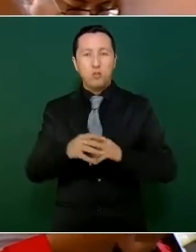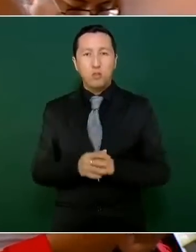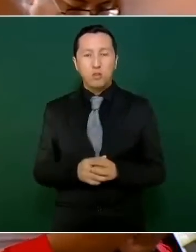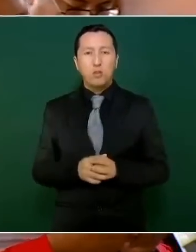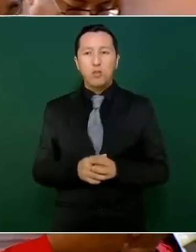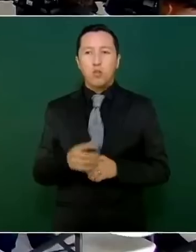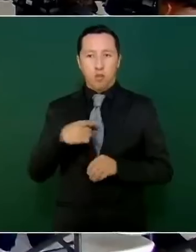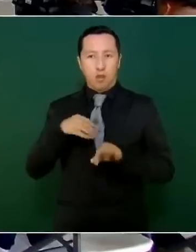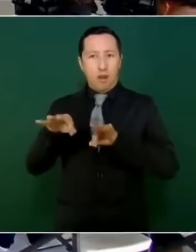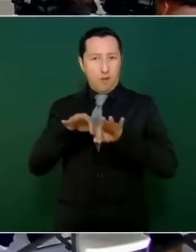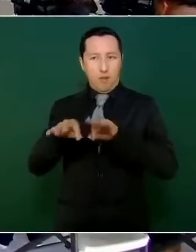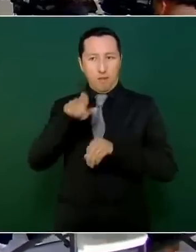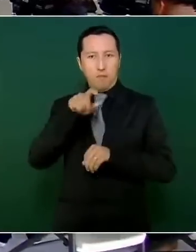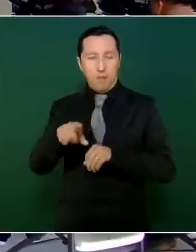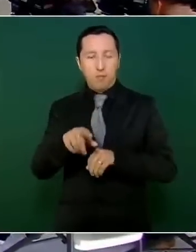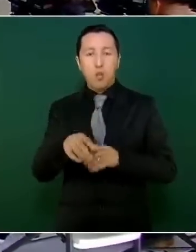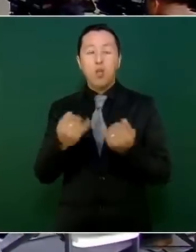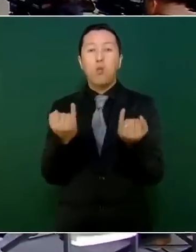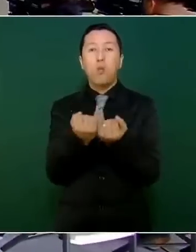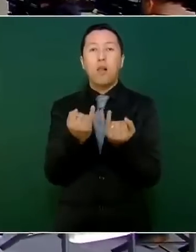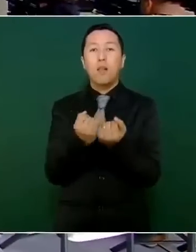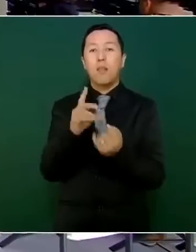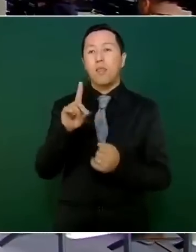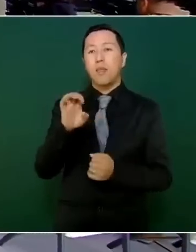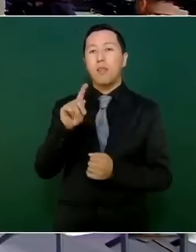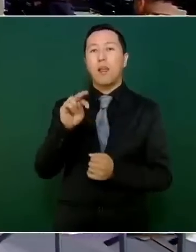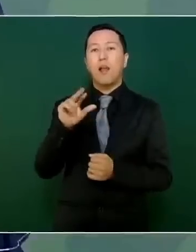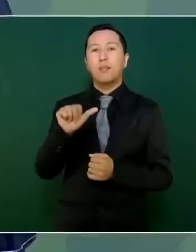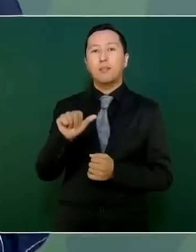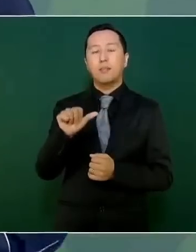corresponsal de Detrás de la Noticia. Muy bien.